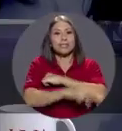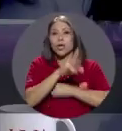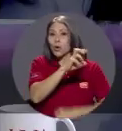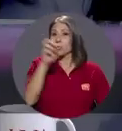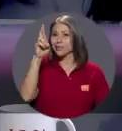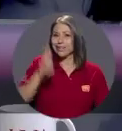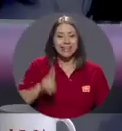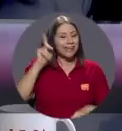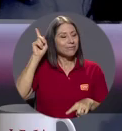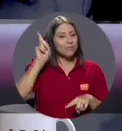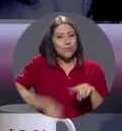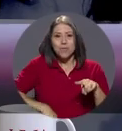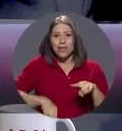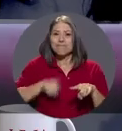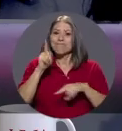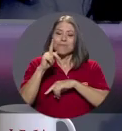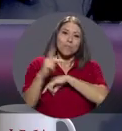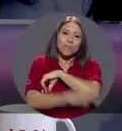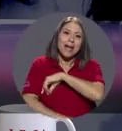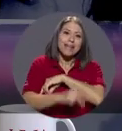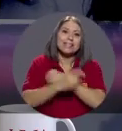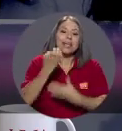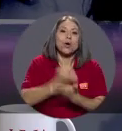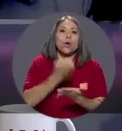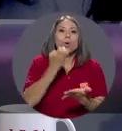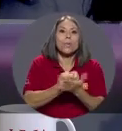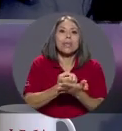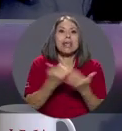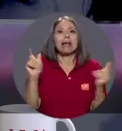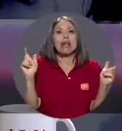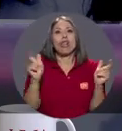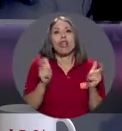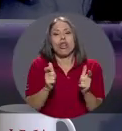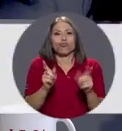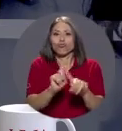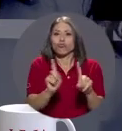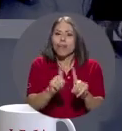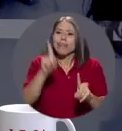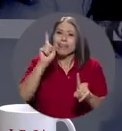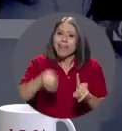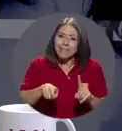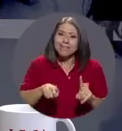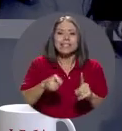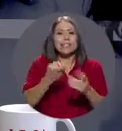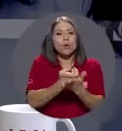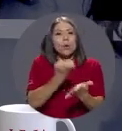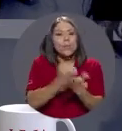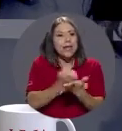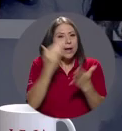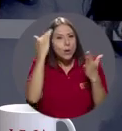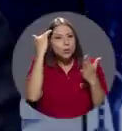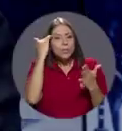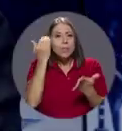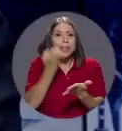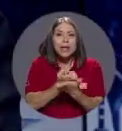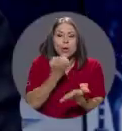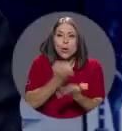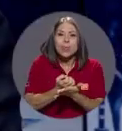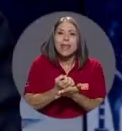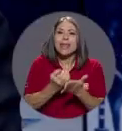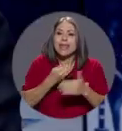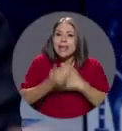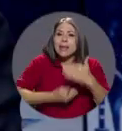Rica definitivamente no puede ser un país de una economía de extracción, tiene que ser un país de una economía de conocimiento, una economía